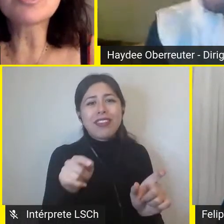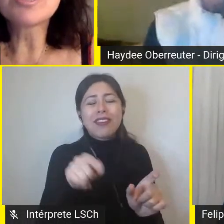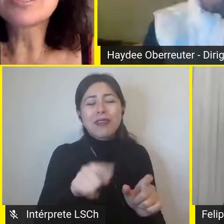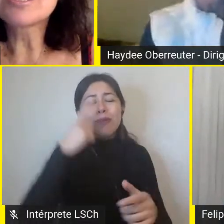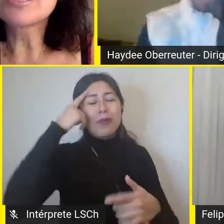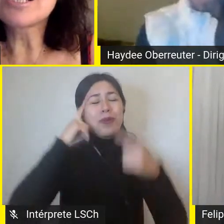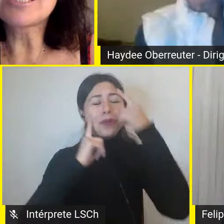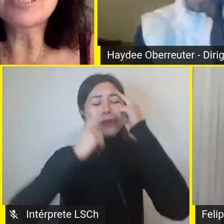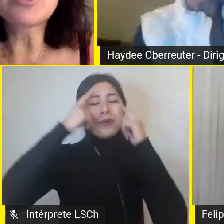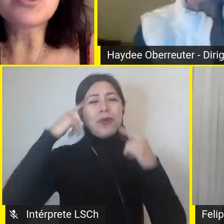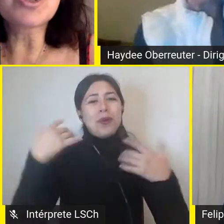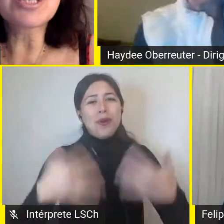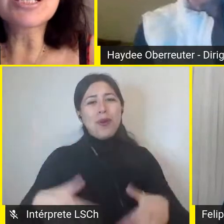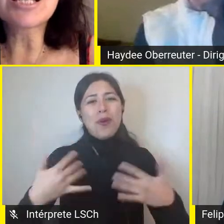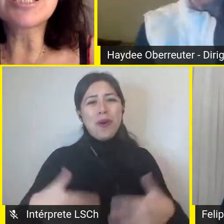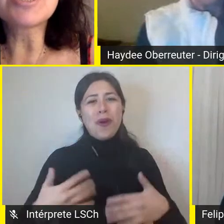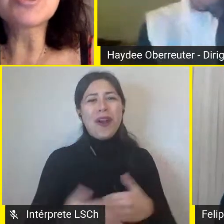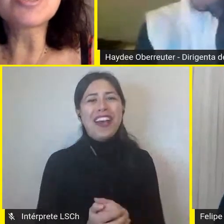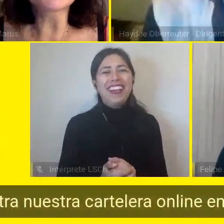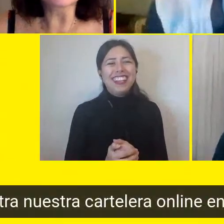transpirado